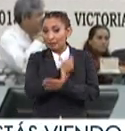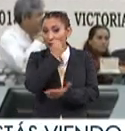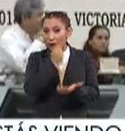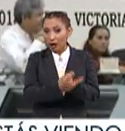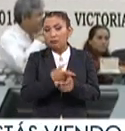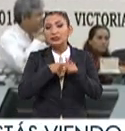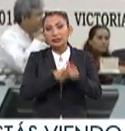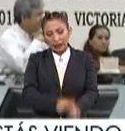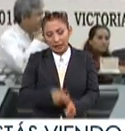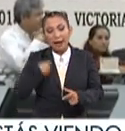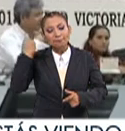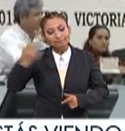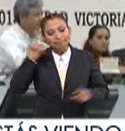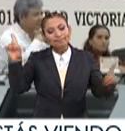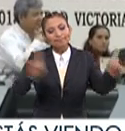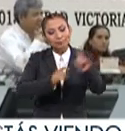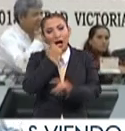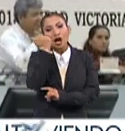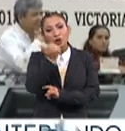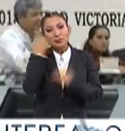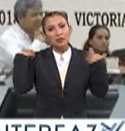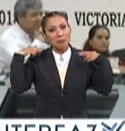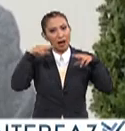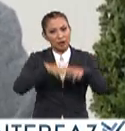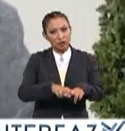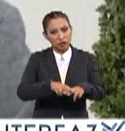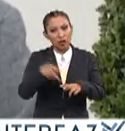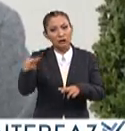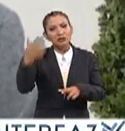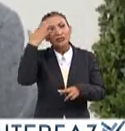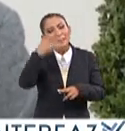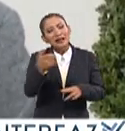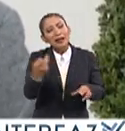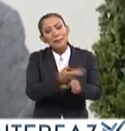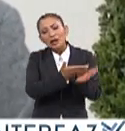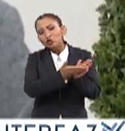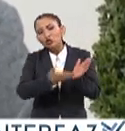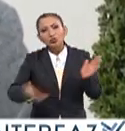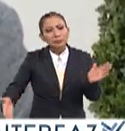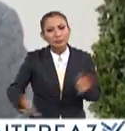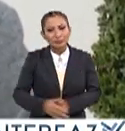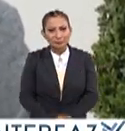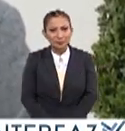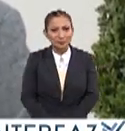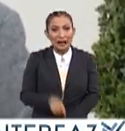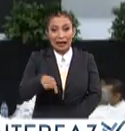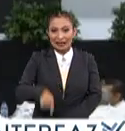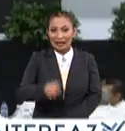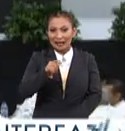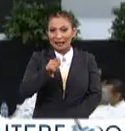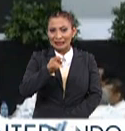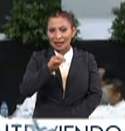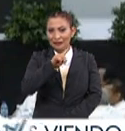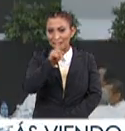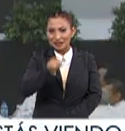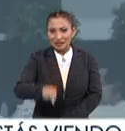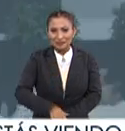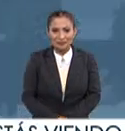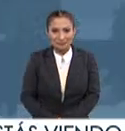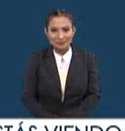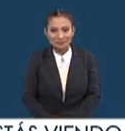Tamaulipas, continuaron las ponencias de estudiantes y docentes. Entérate de qué fue lo que se expuso aquí en